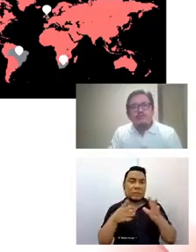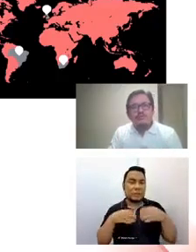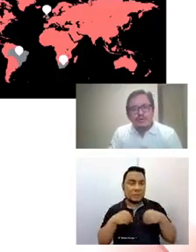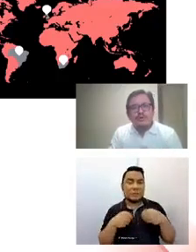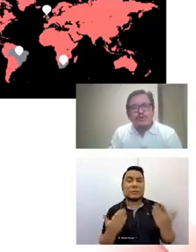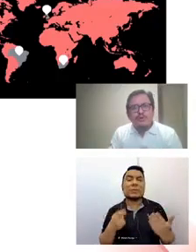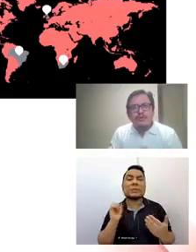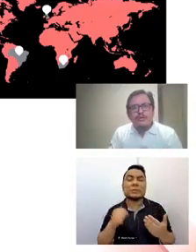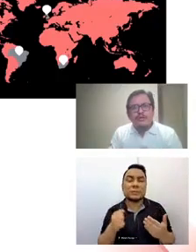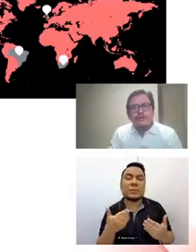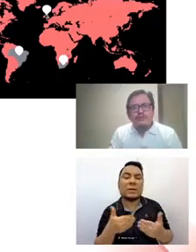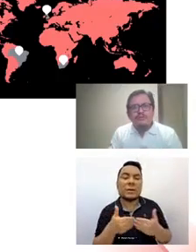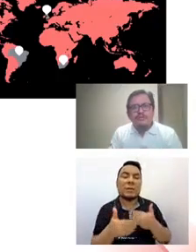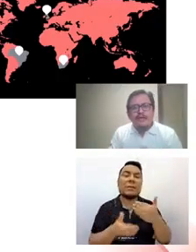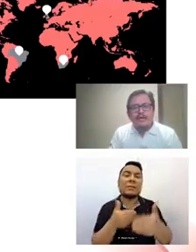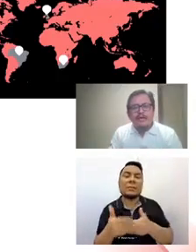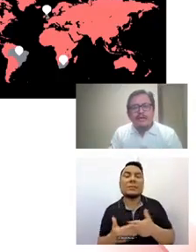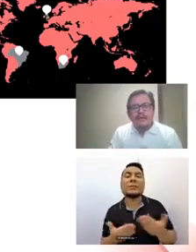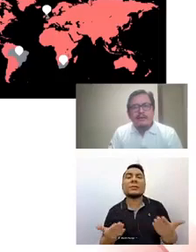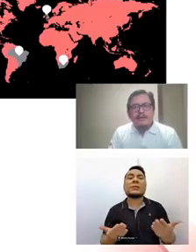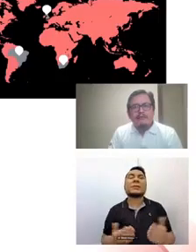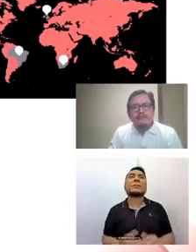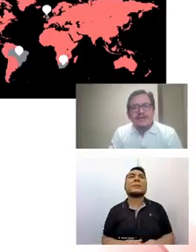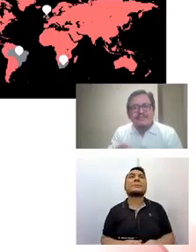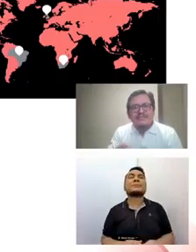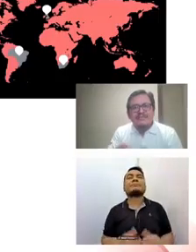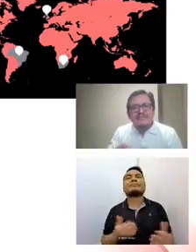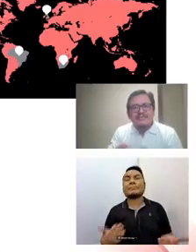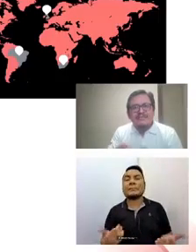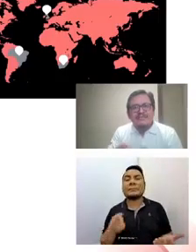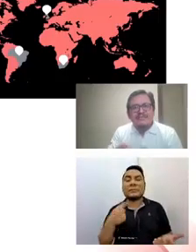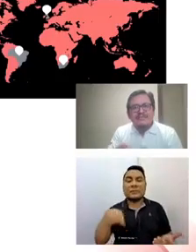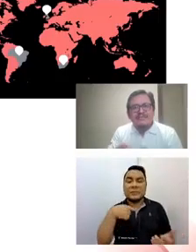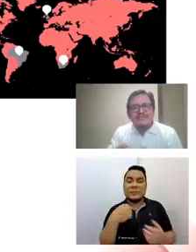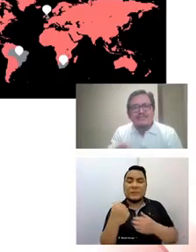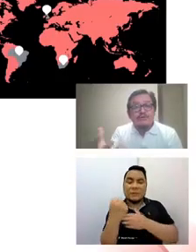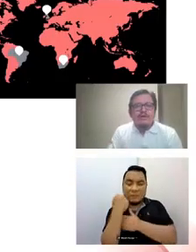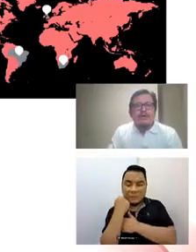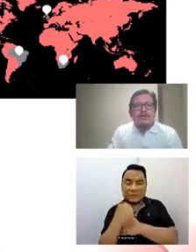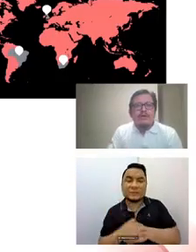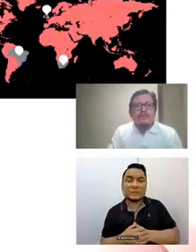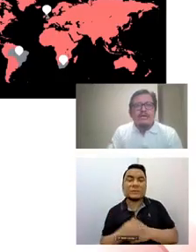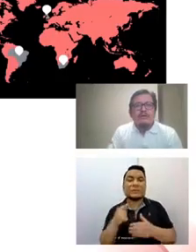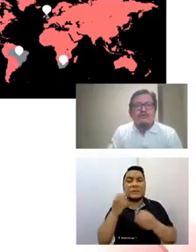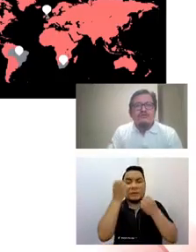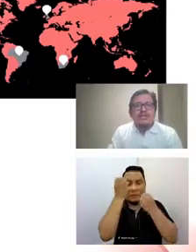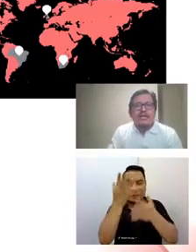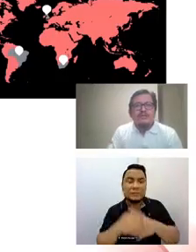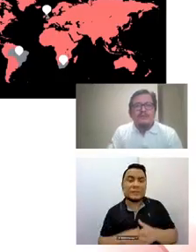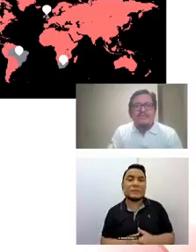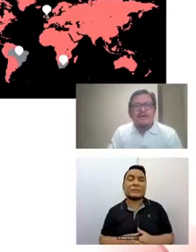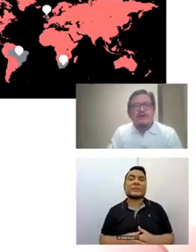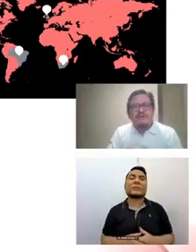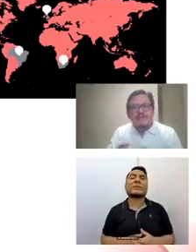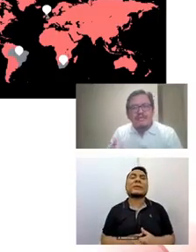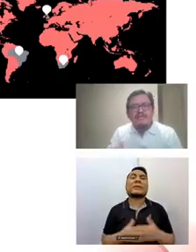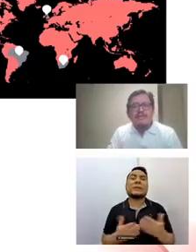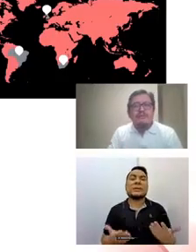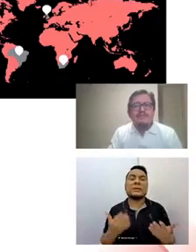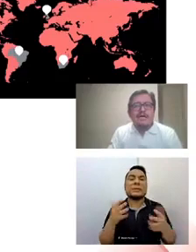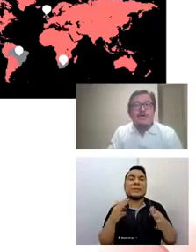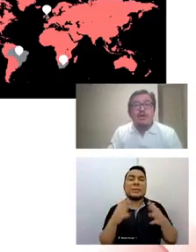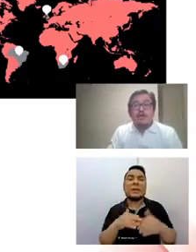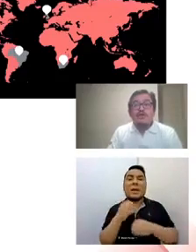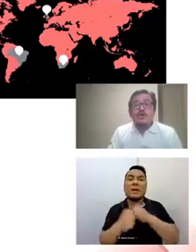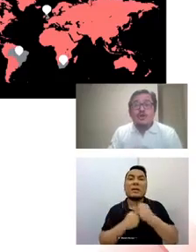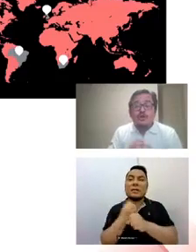que bajamos un poco nuestra fuerza de información a mediados del